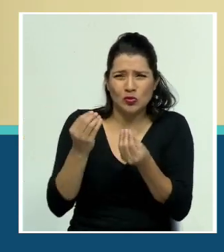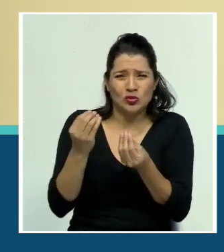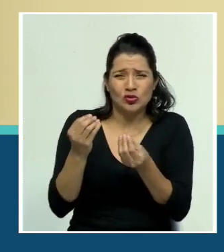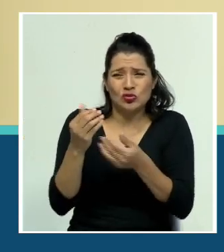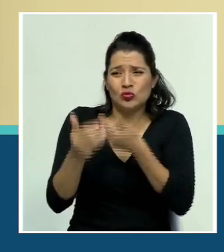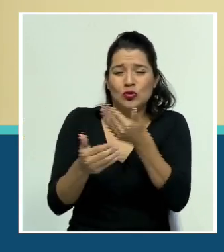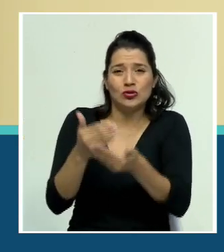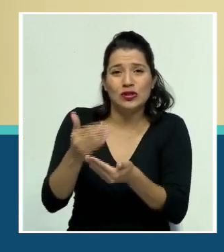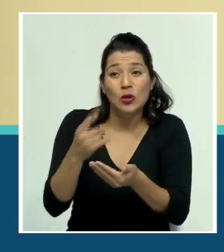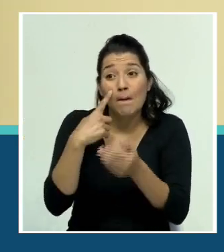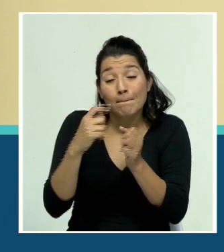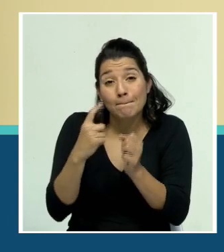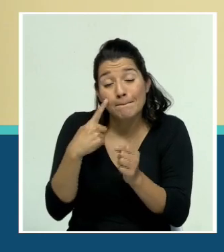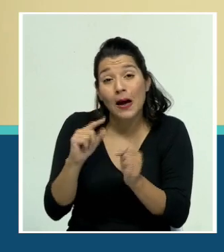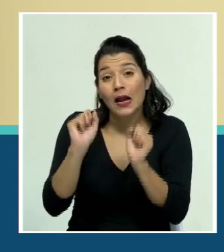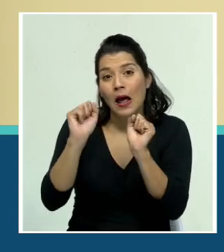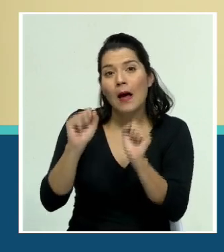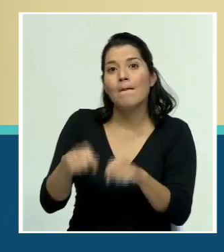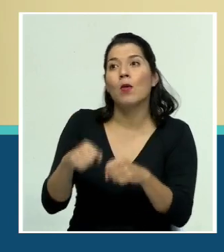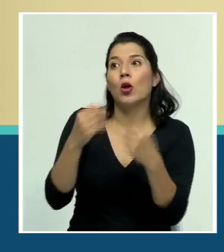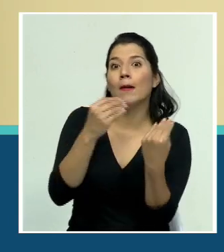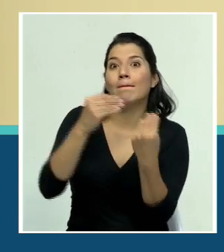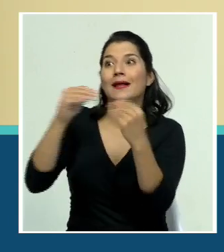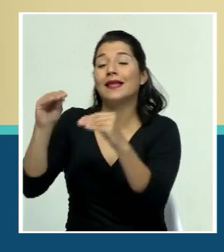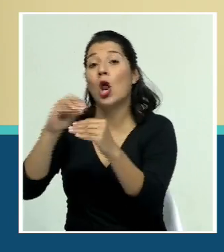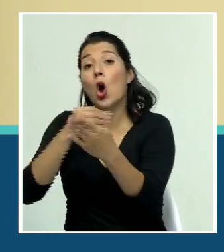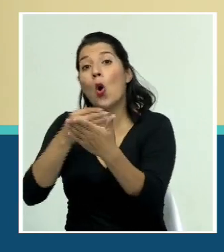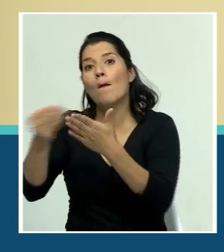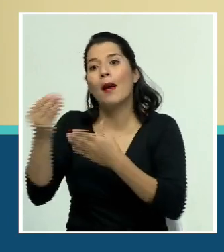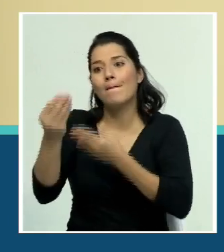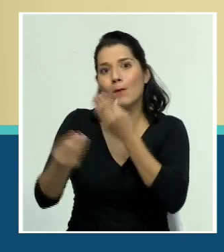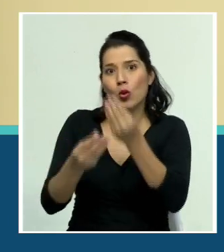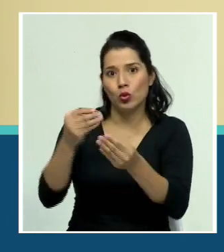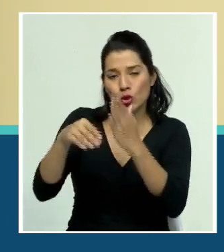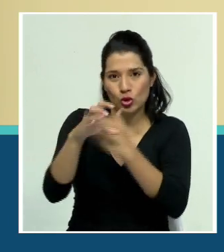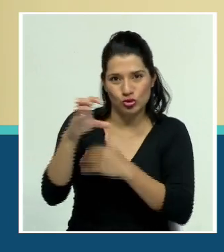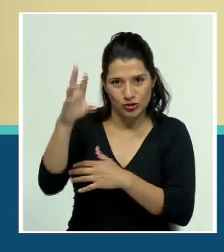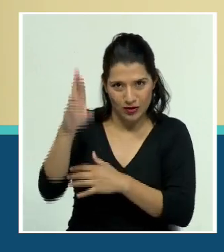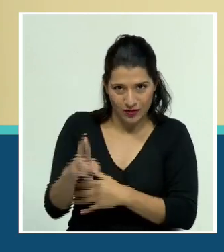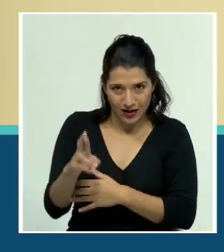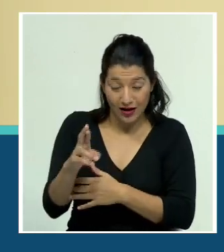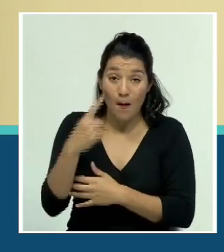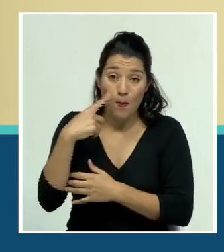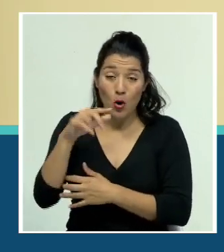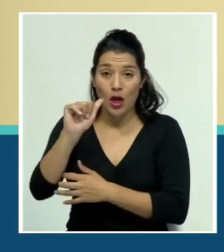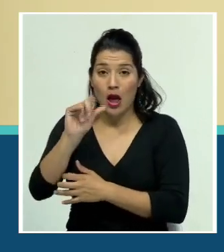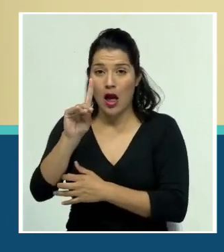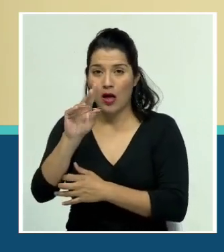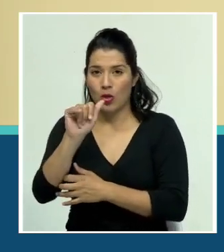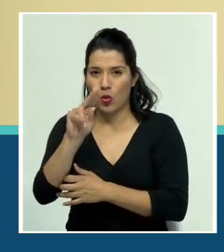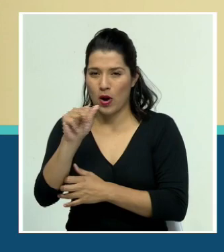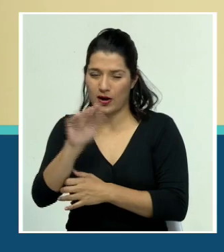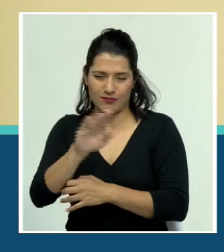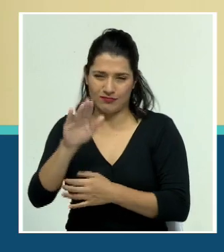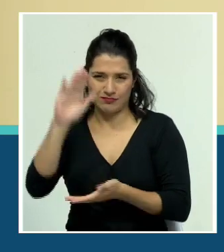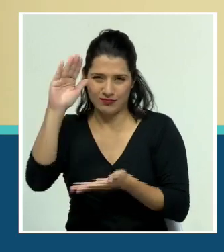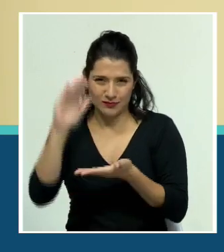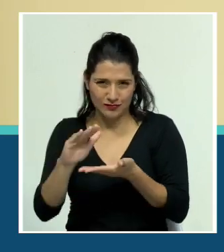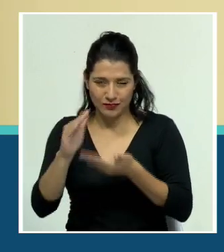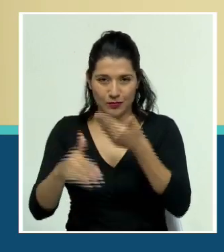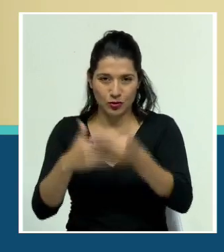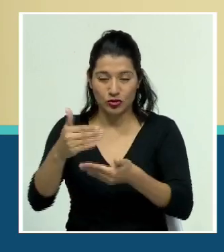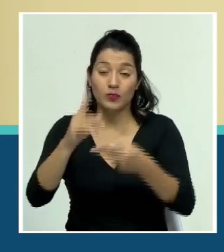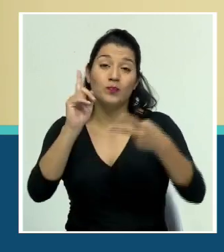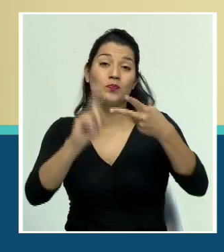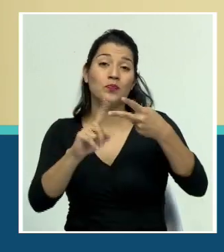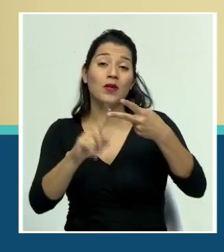la importación y exportación en Costa Rica a través de las aduanas. Y segundo, reducir lo que los